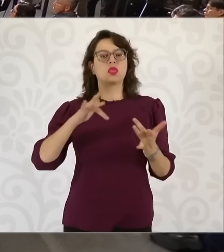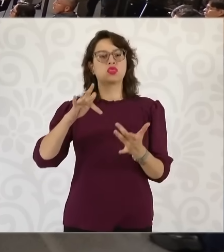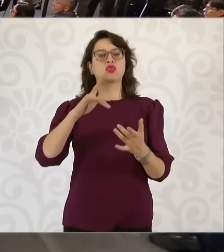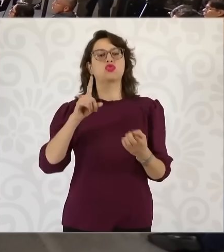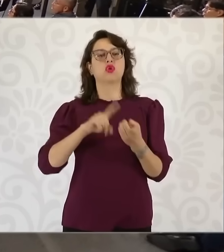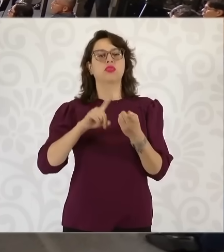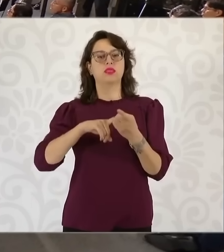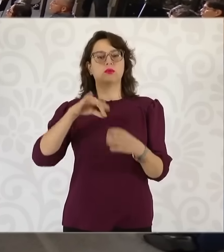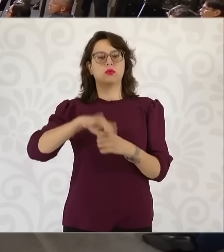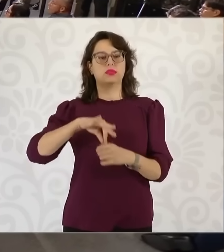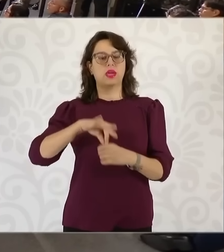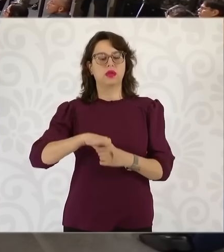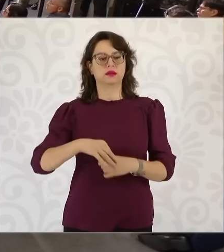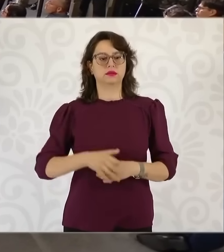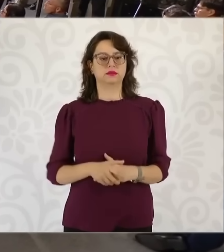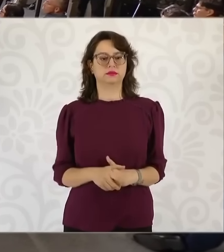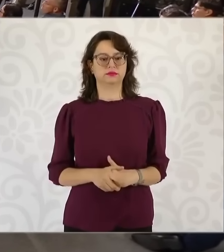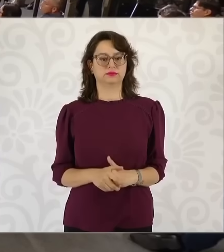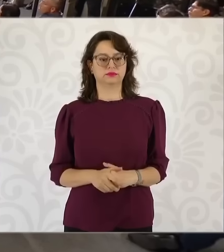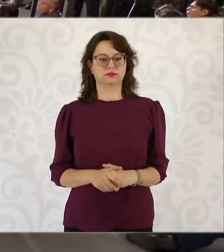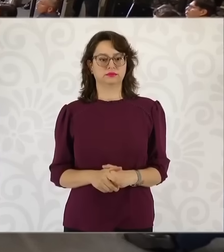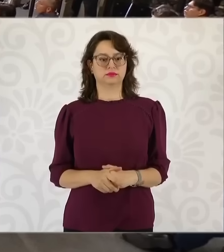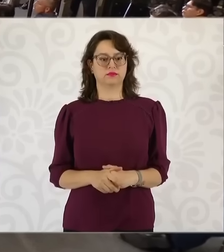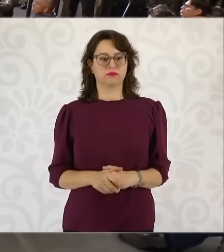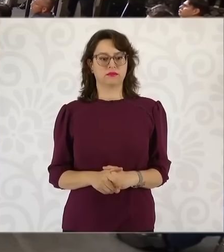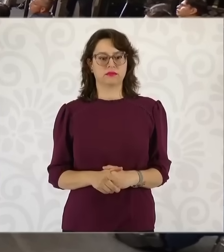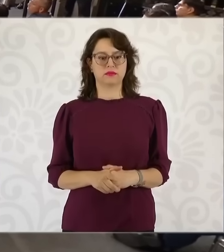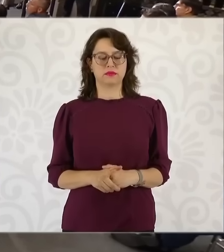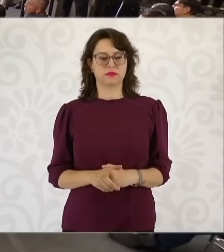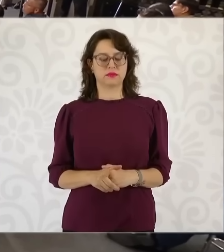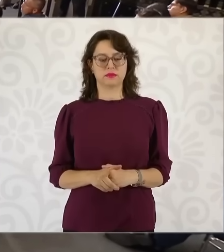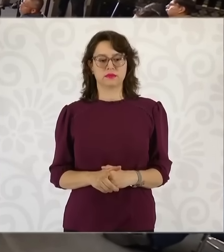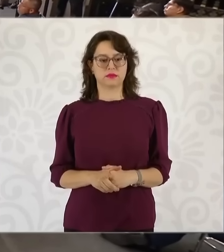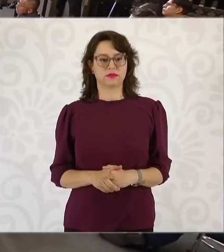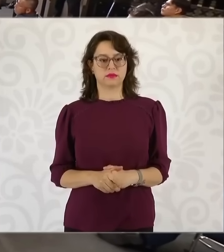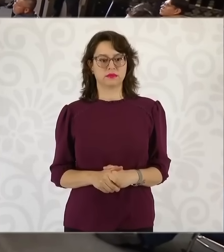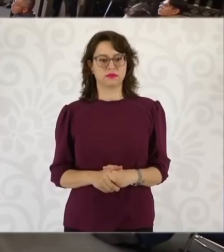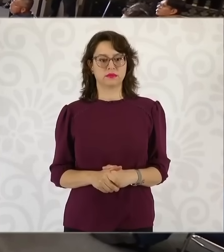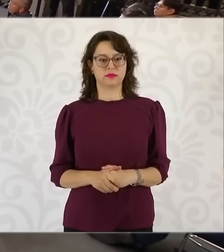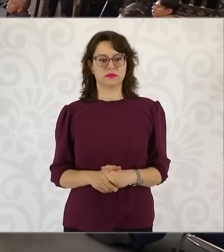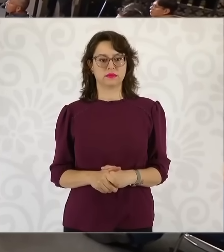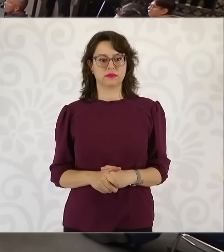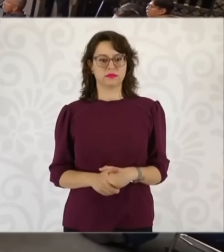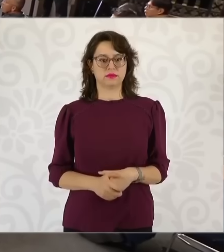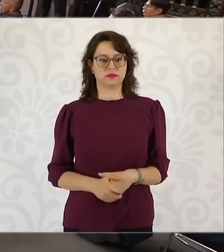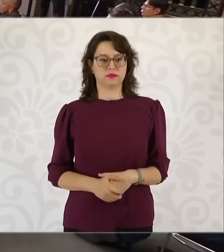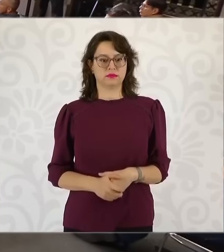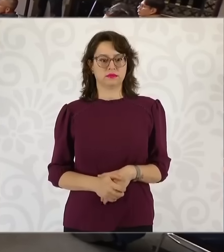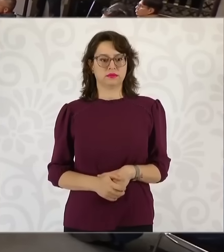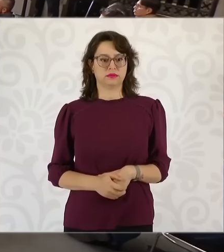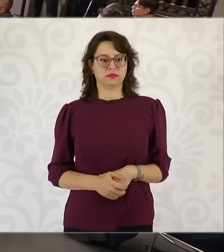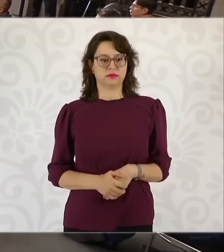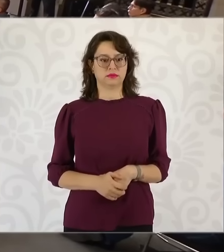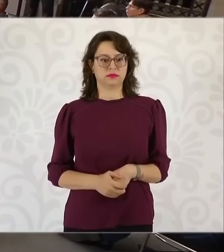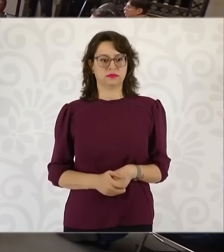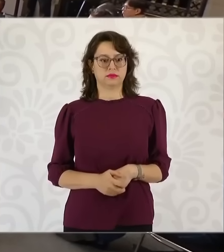Ah, bueno, ahí está. Ah, no, perdón, tienen razón. Ahí está. O sea, cargo.